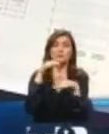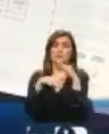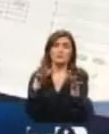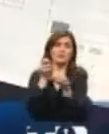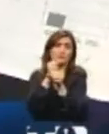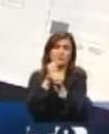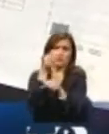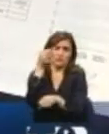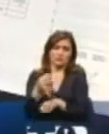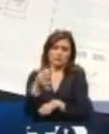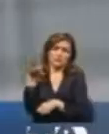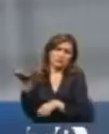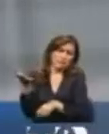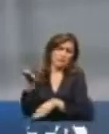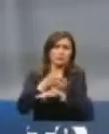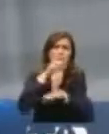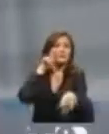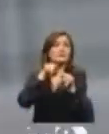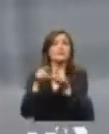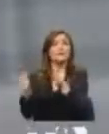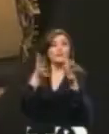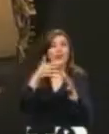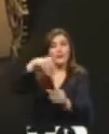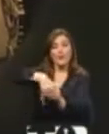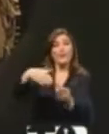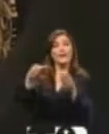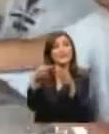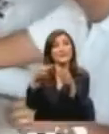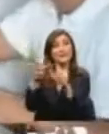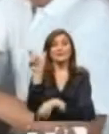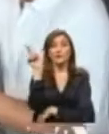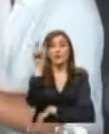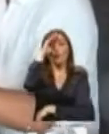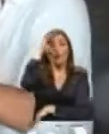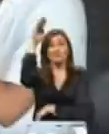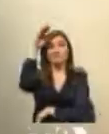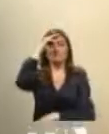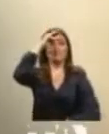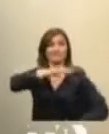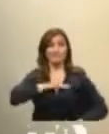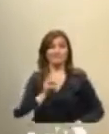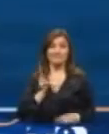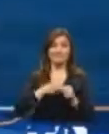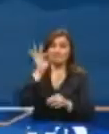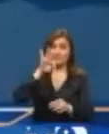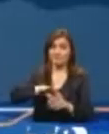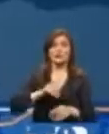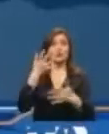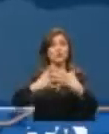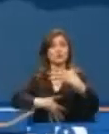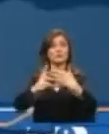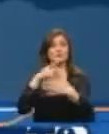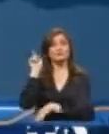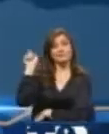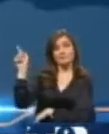de seguridad acorde a lo previsto. También avanza la impresión de certificados para que policías y militares puedan participar del sufragio. En total están